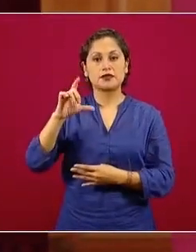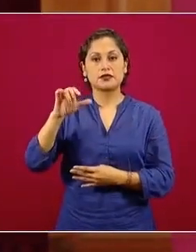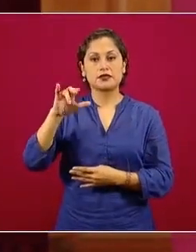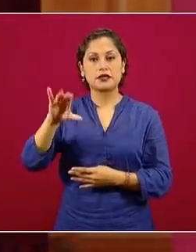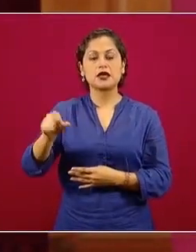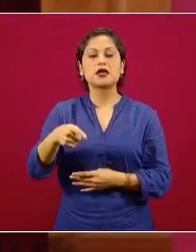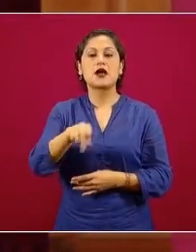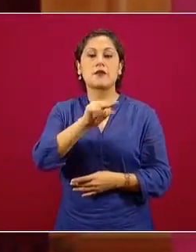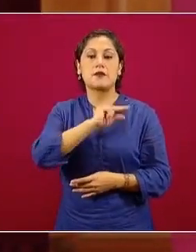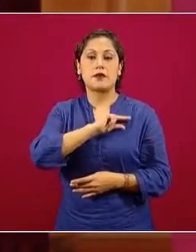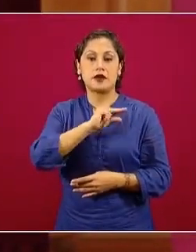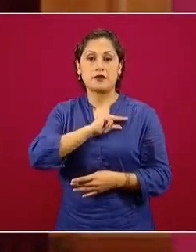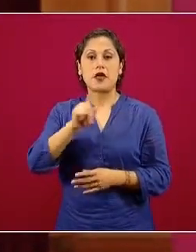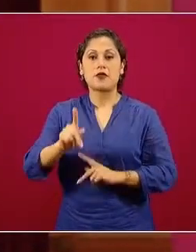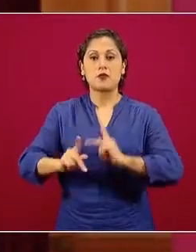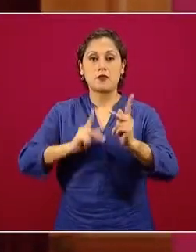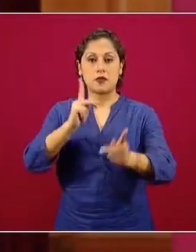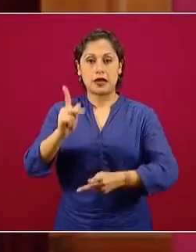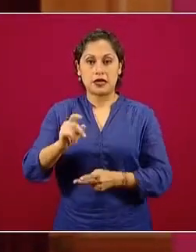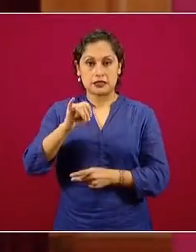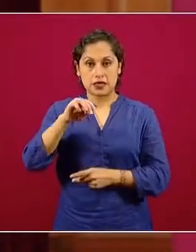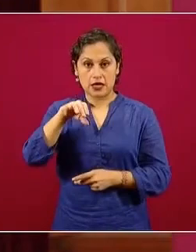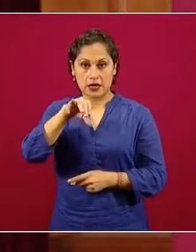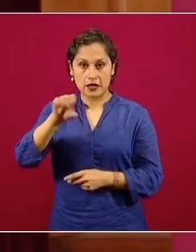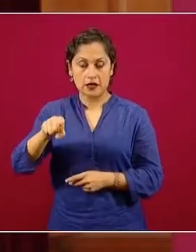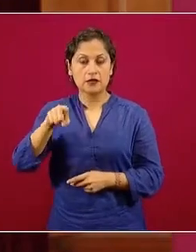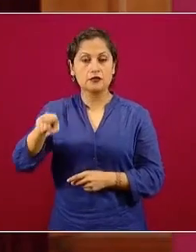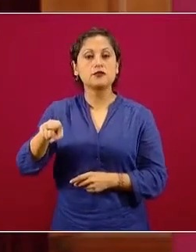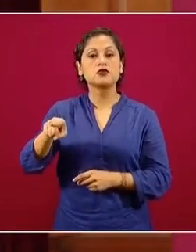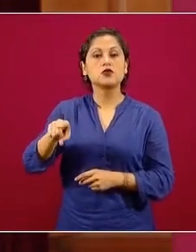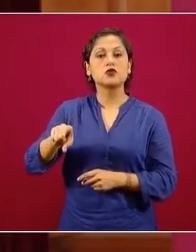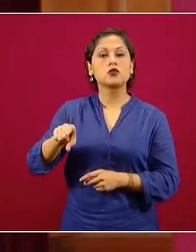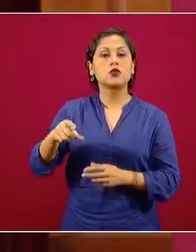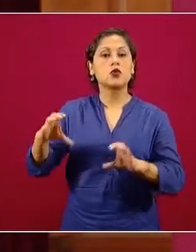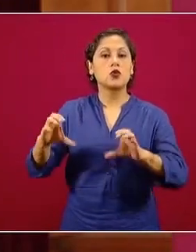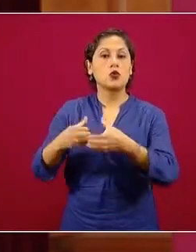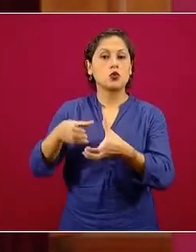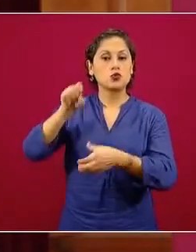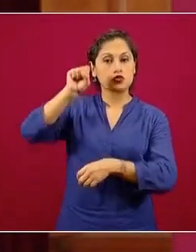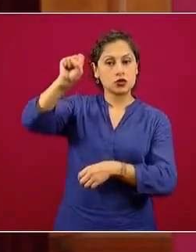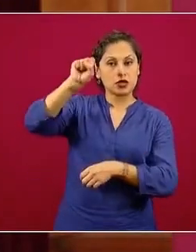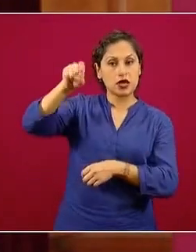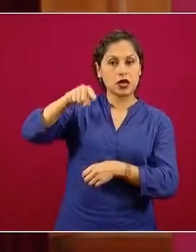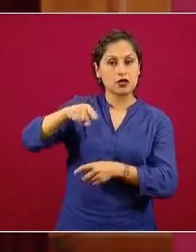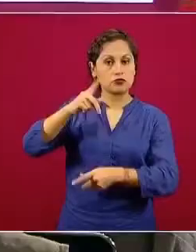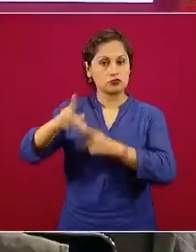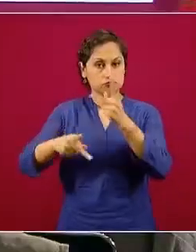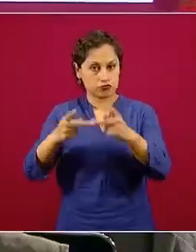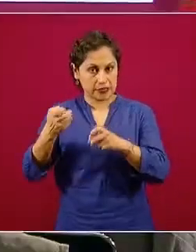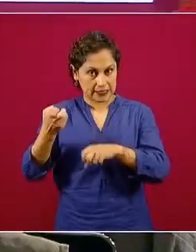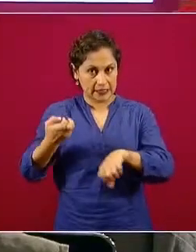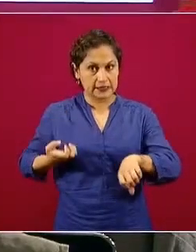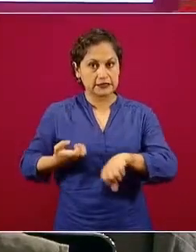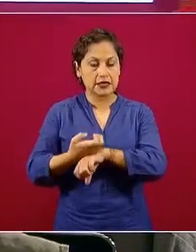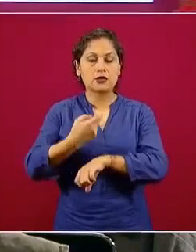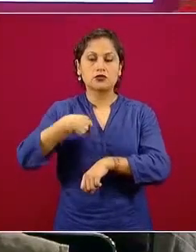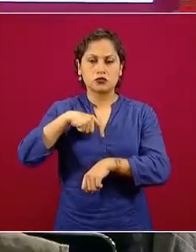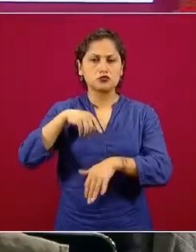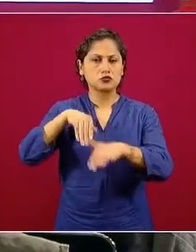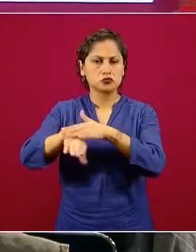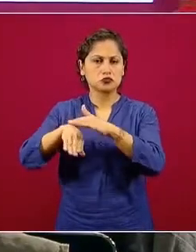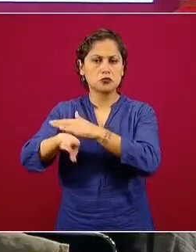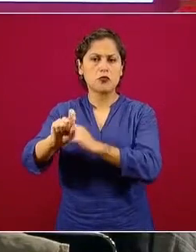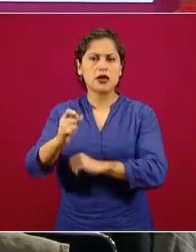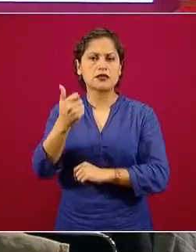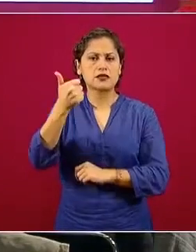dado en préstamo al seguro social por parte de un sindicato en este estado y que estamos operando para comida en 26